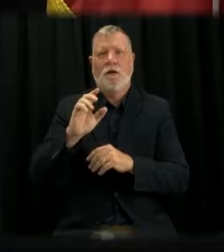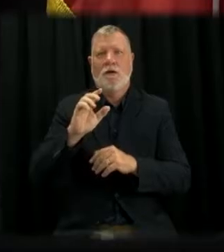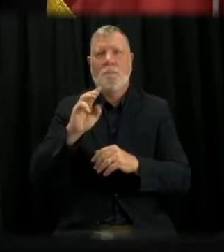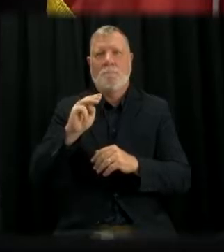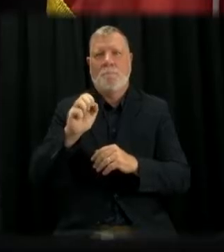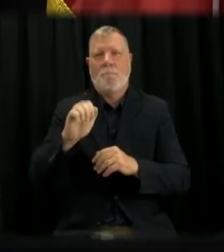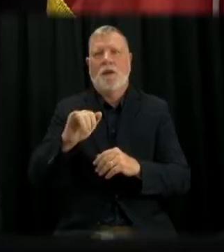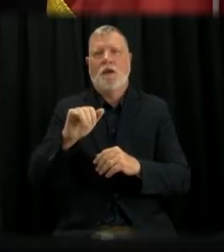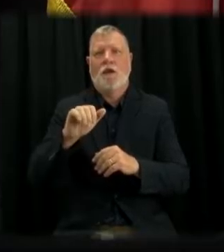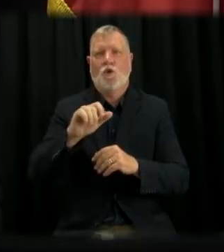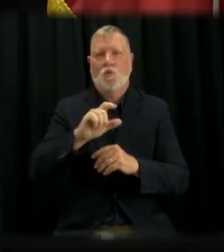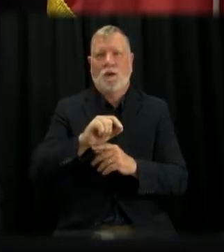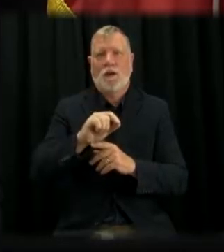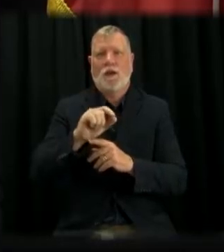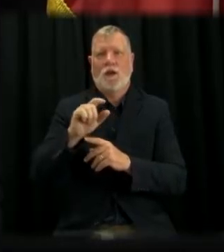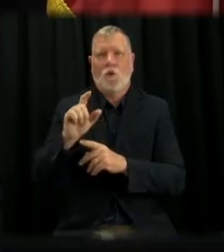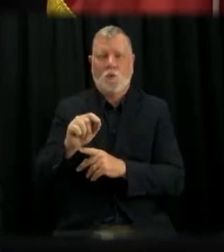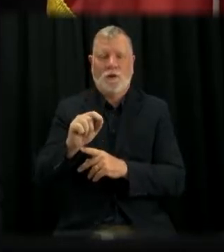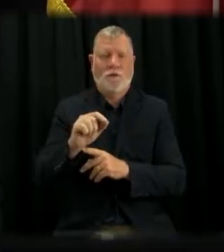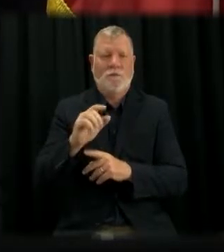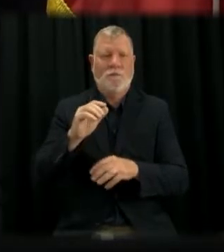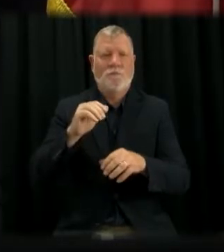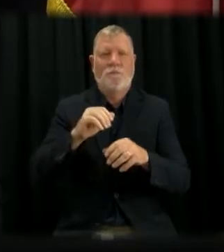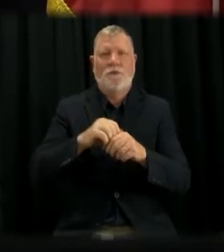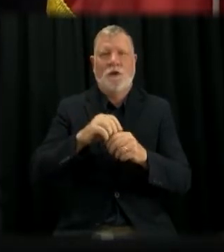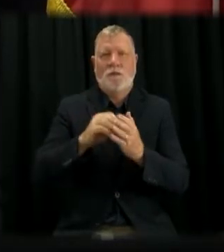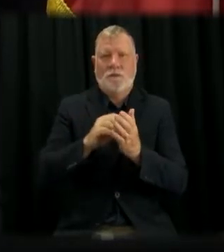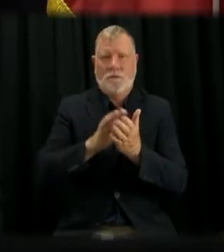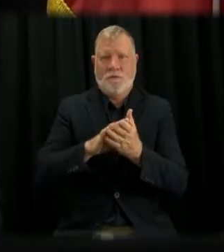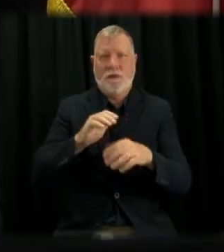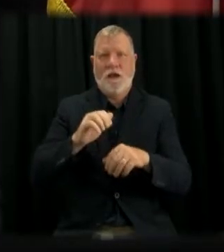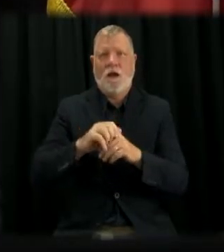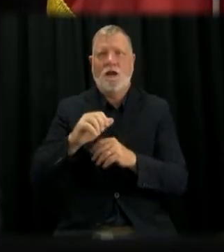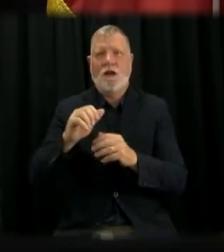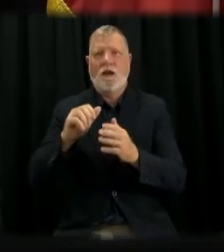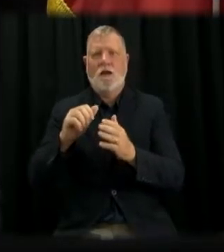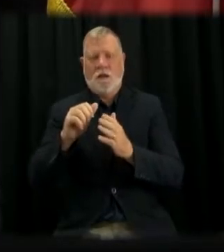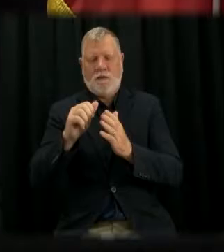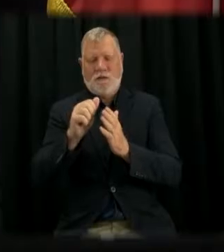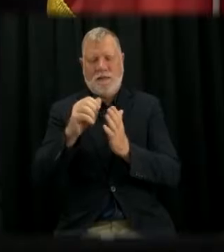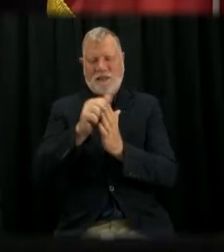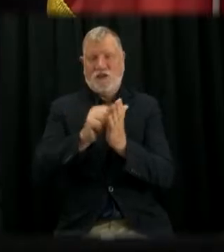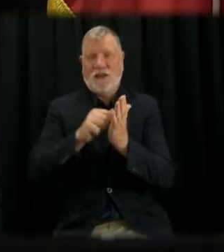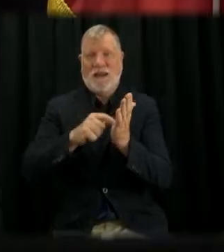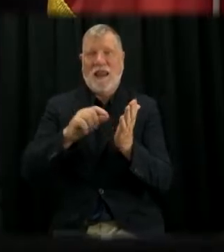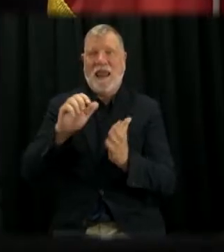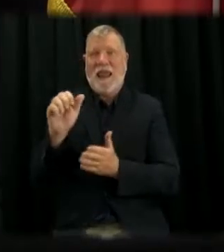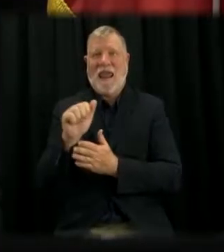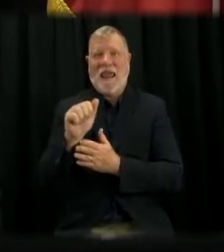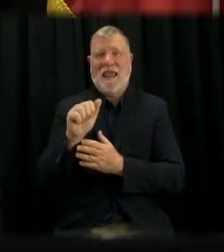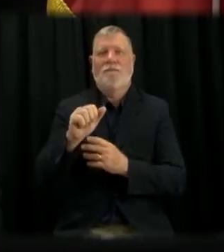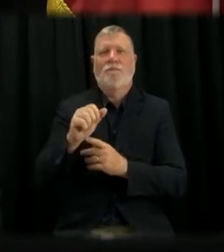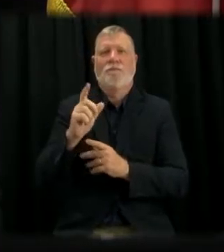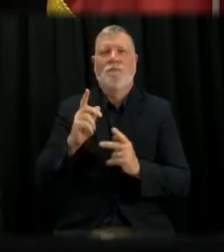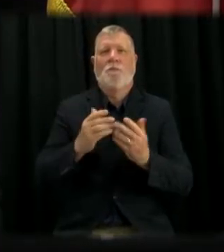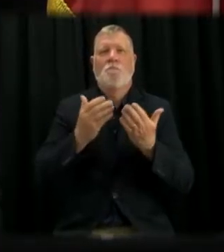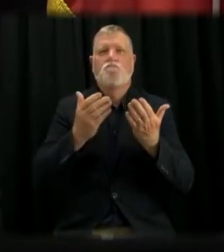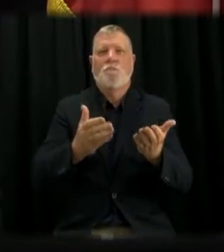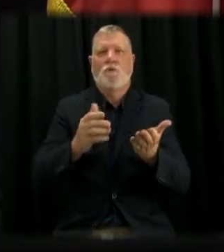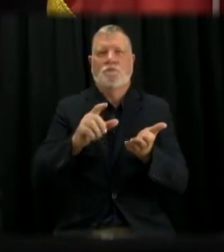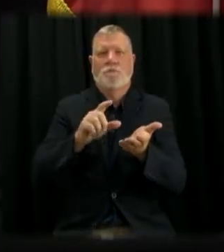del 2020 y las minutas en esa sesión están en el paquete que se